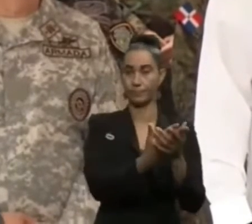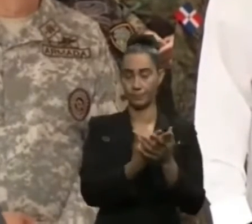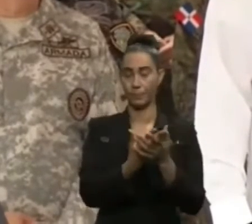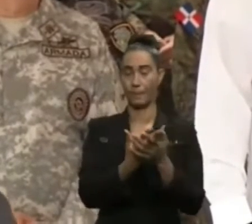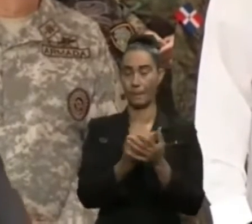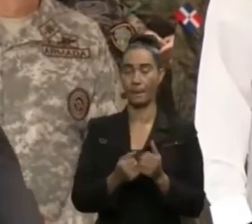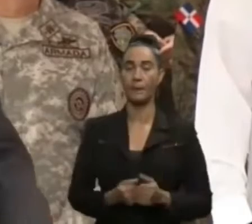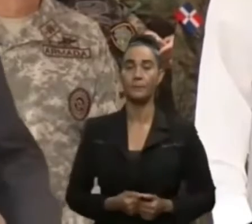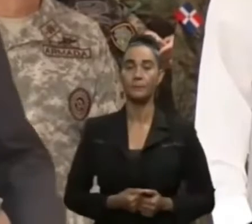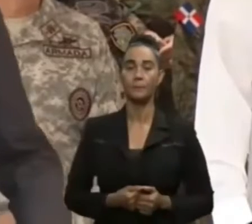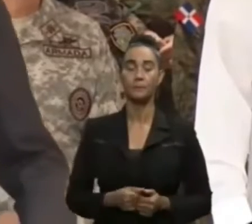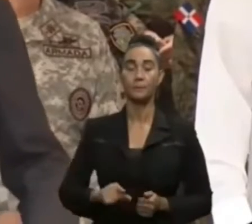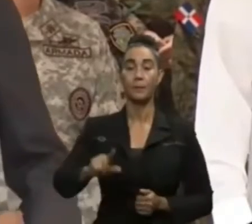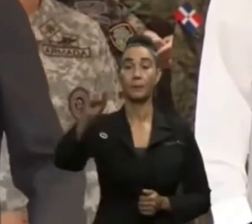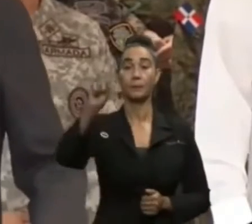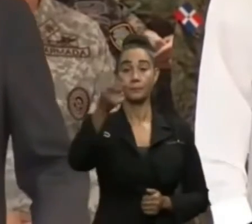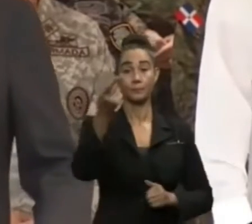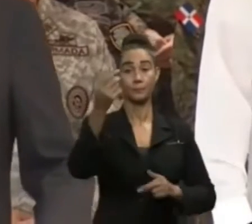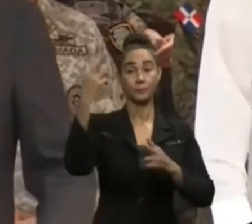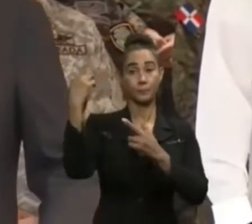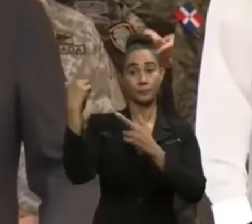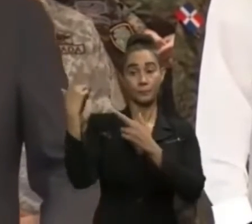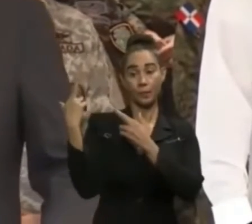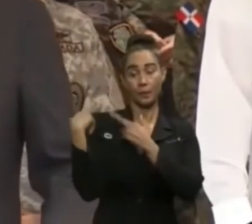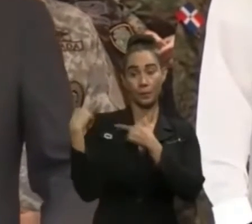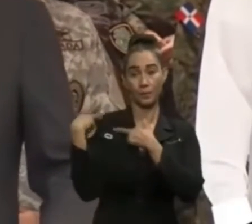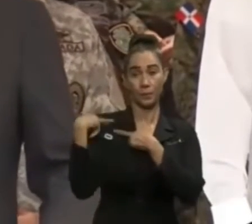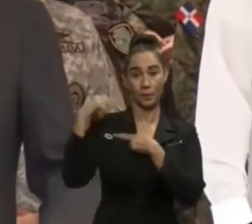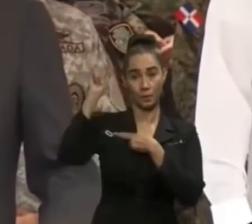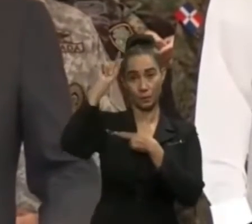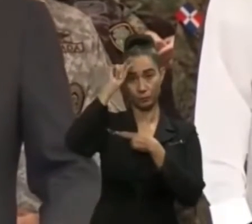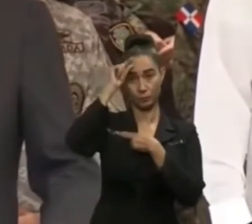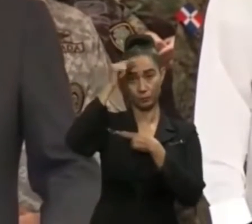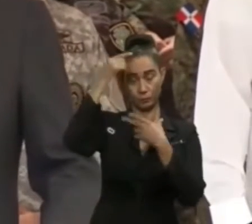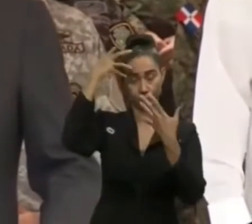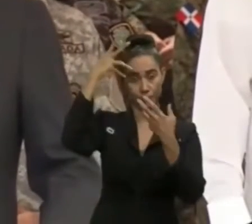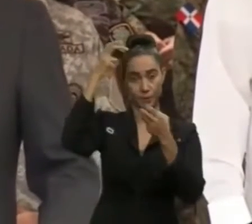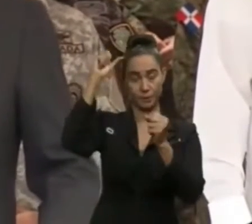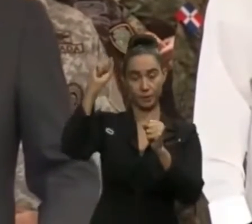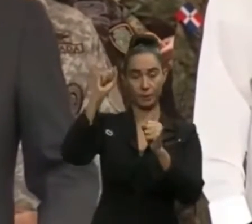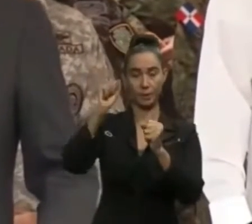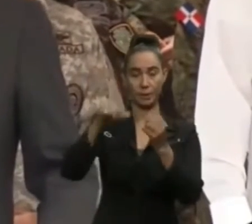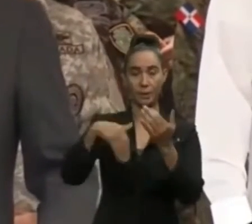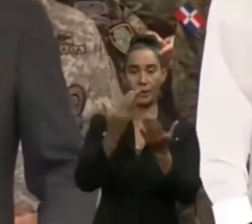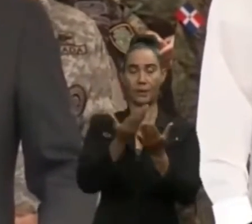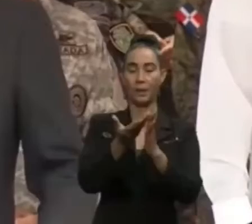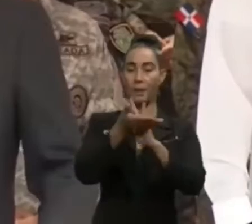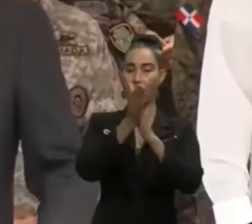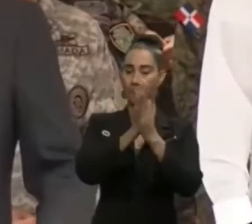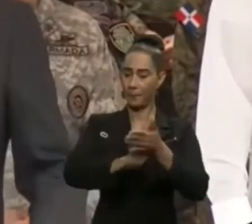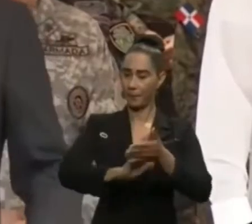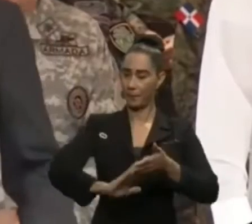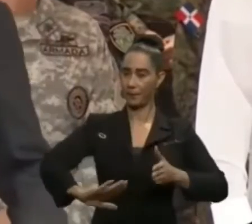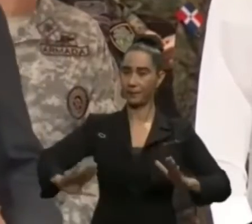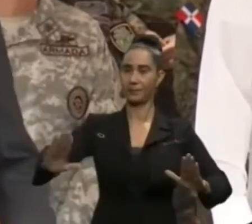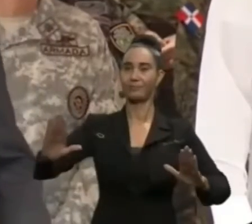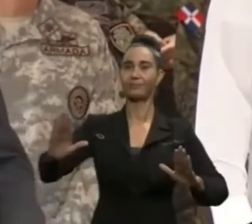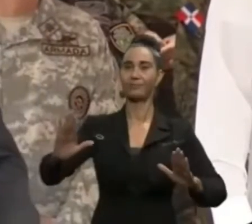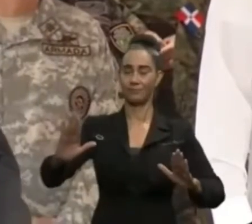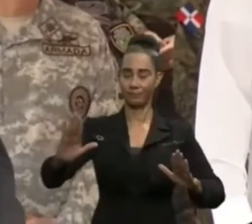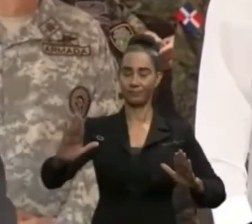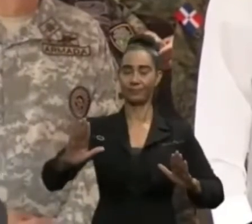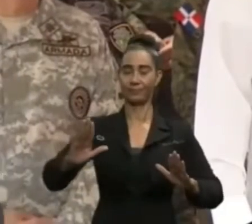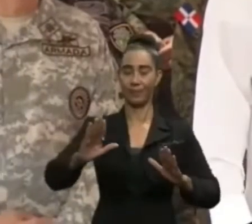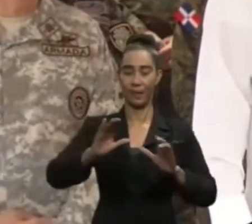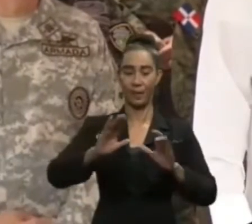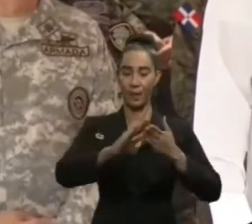La primera responsabilidad de un jefe de Estado es llevar la paz y la tranquilidad a